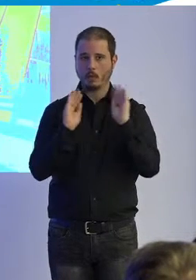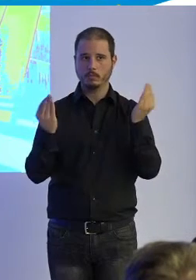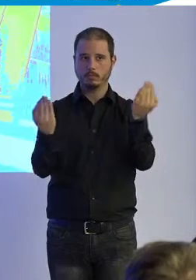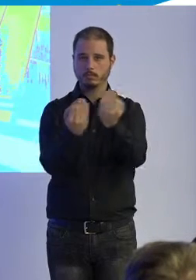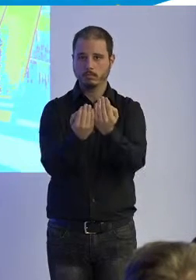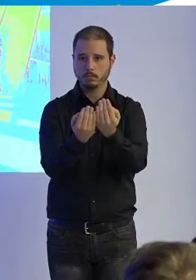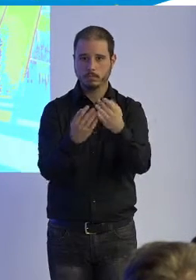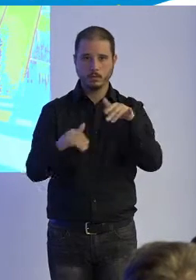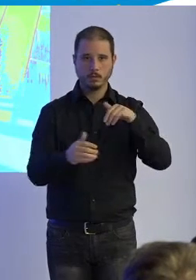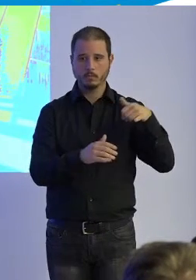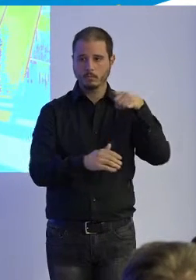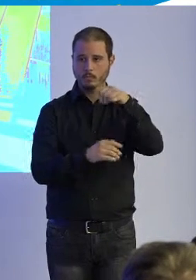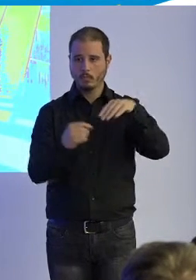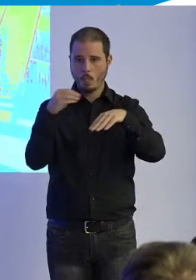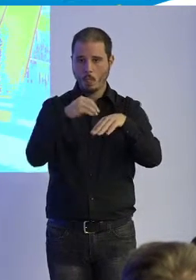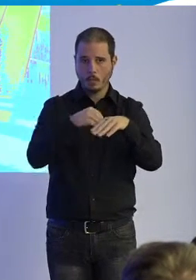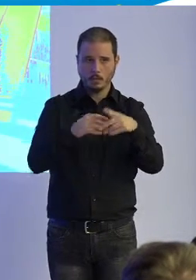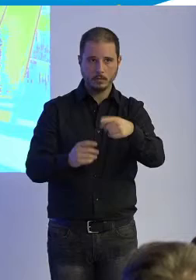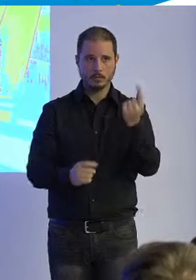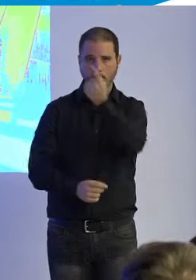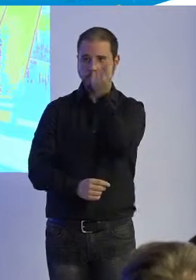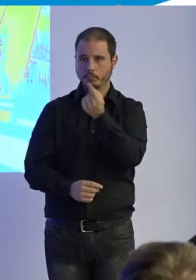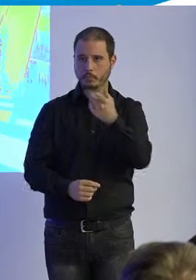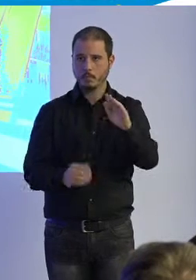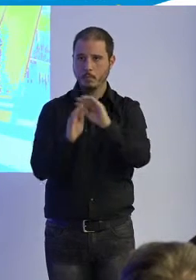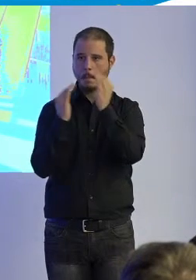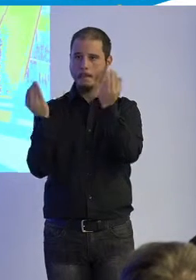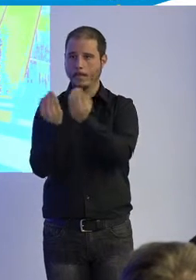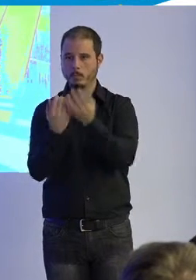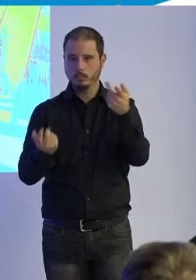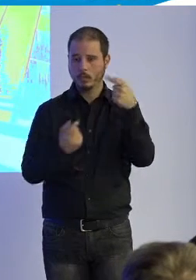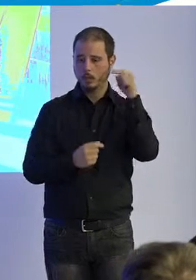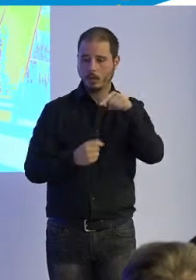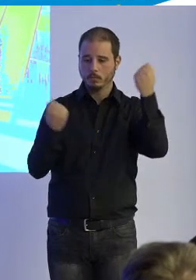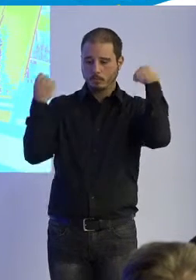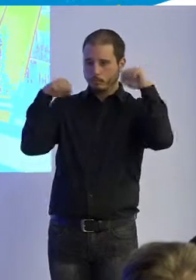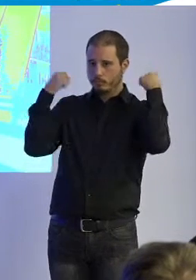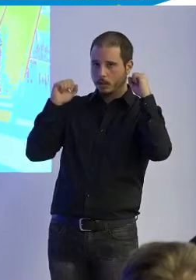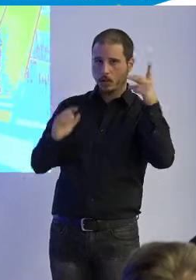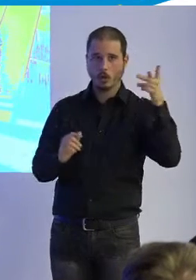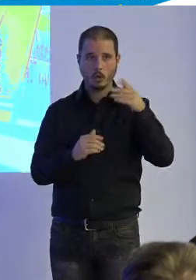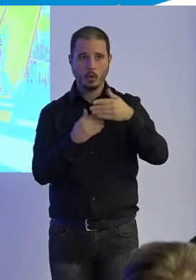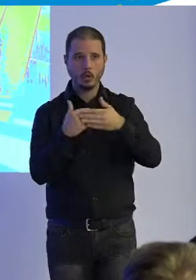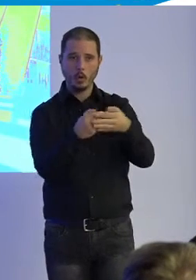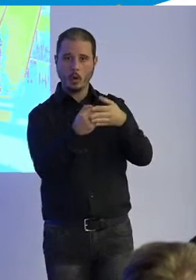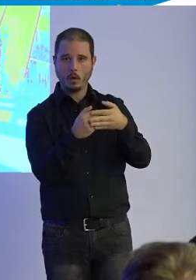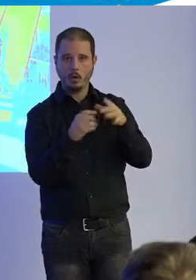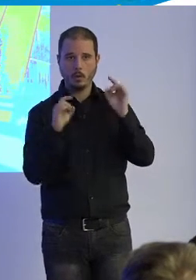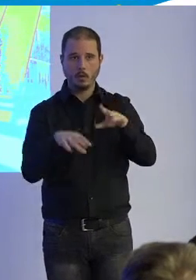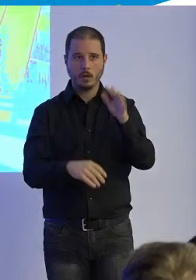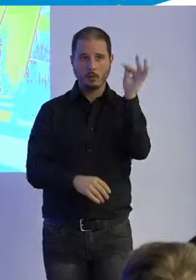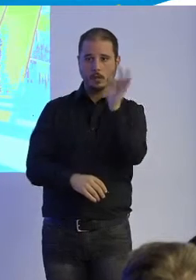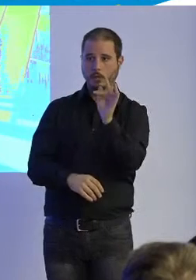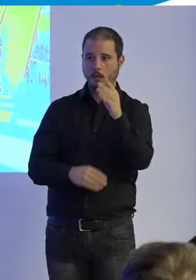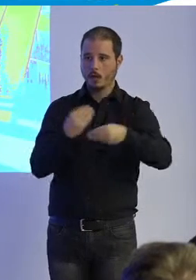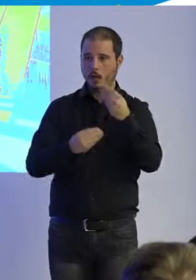Aquí pintaban planetas, pintaban lo que sea para entrenar. O se dedicaban a jugar, como aparecían en las películas, montando